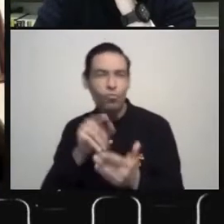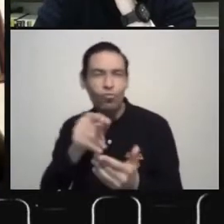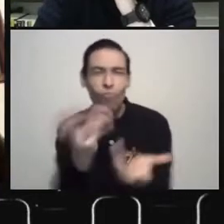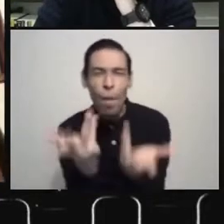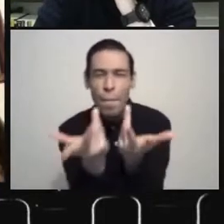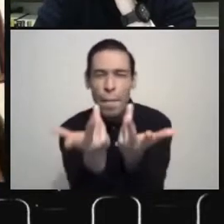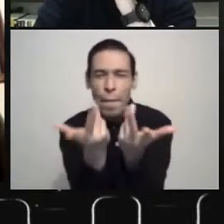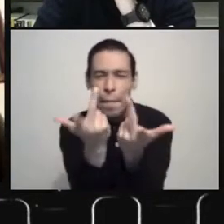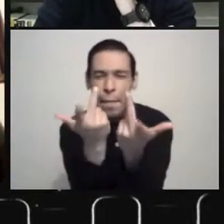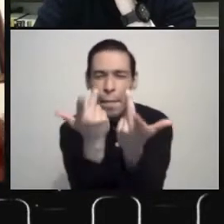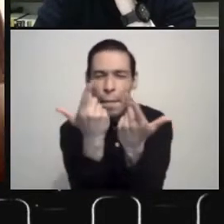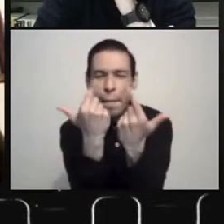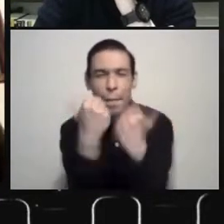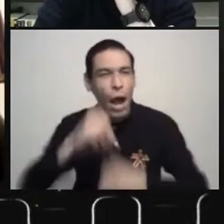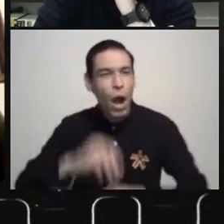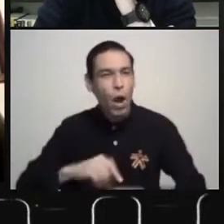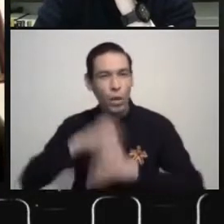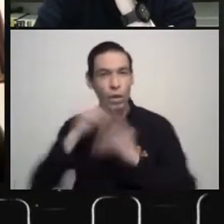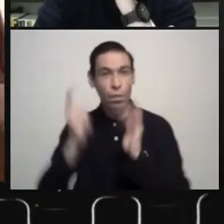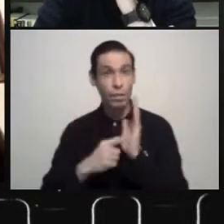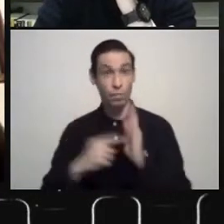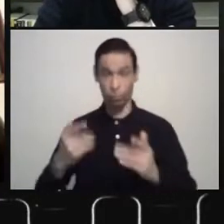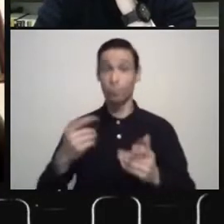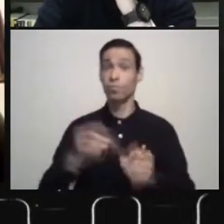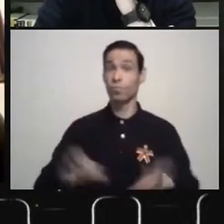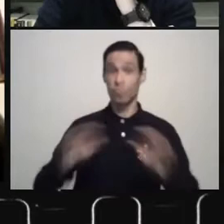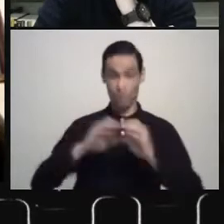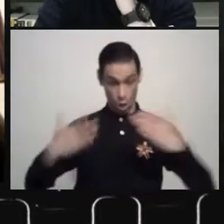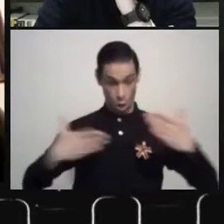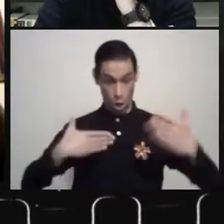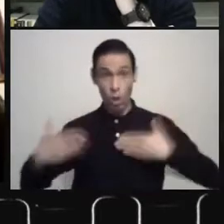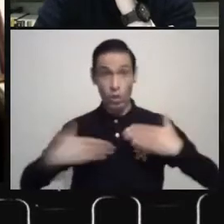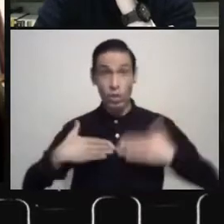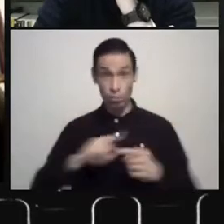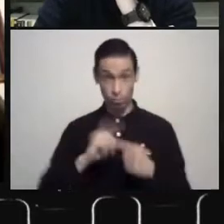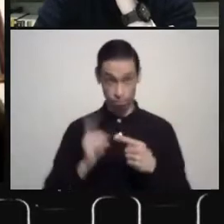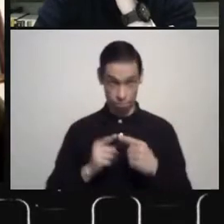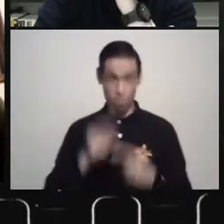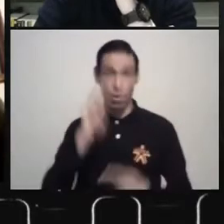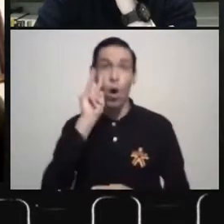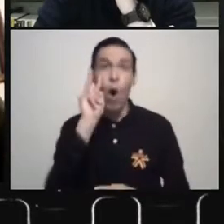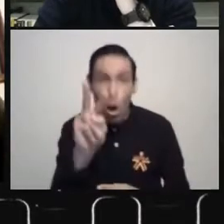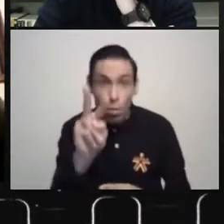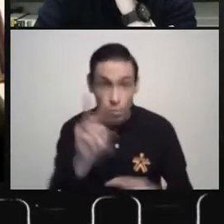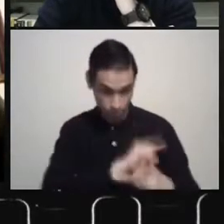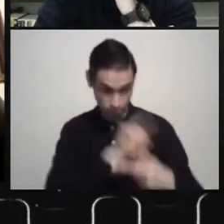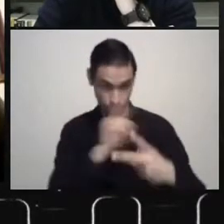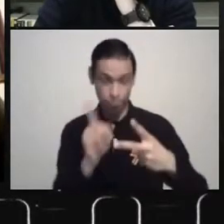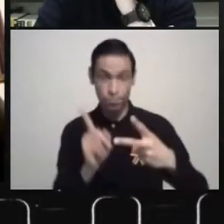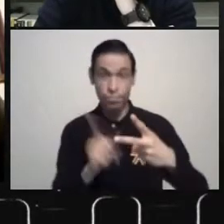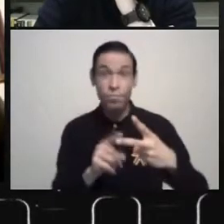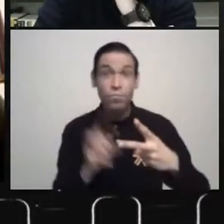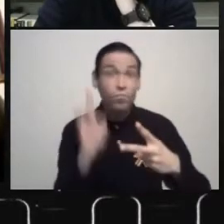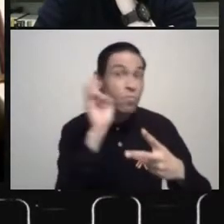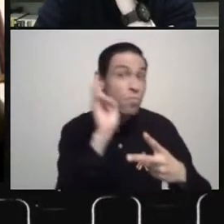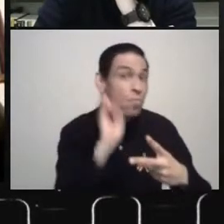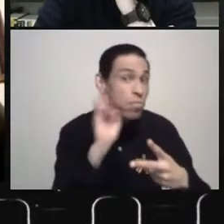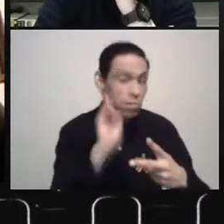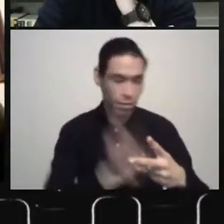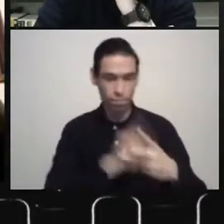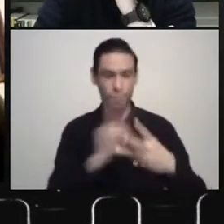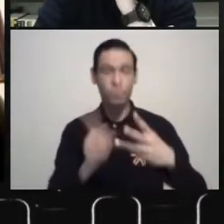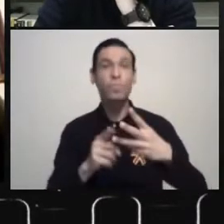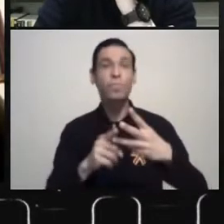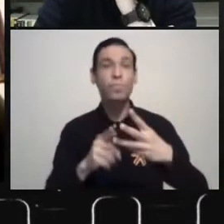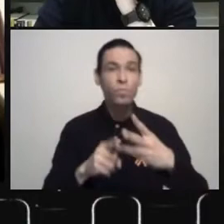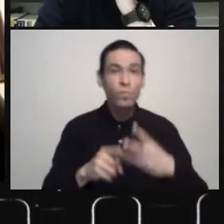actor, primero, observar, segundo, escuchar, tercero, aceptar. Si yo hago esas tres, estoy ganando y estoy creando un personaje mucho